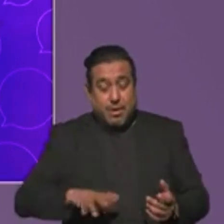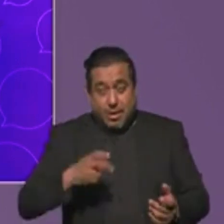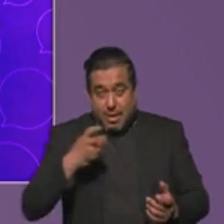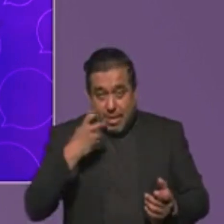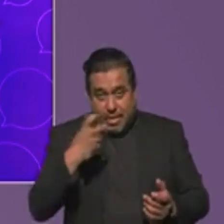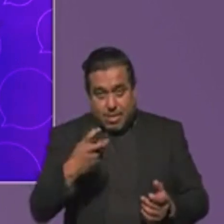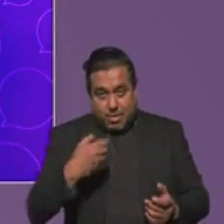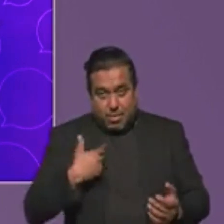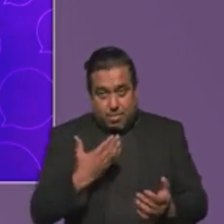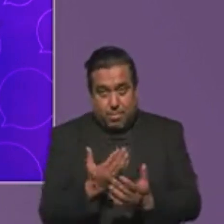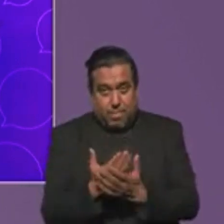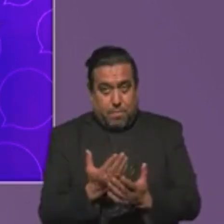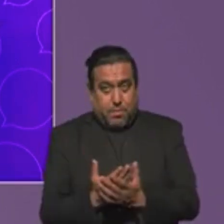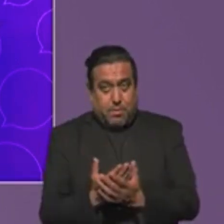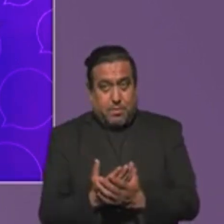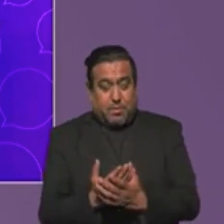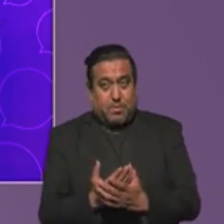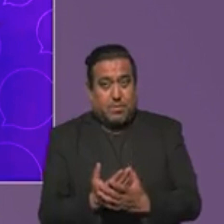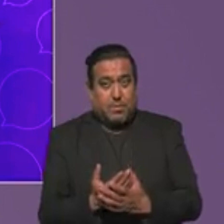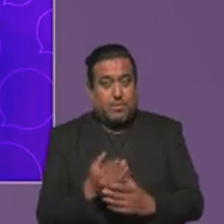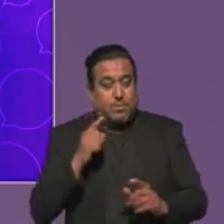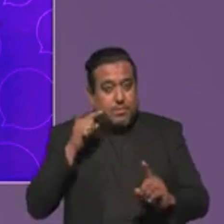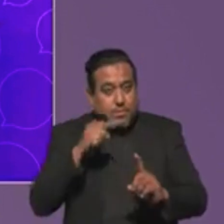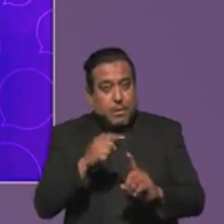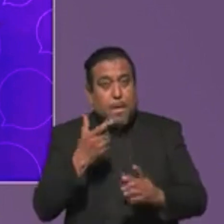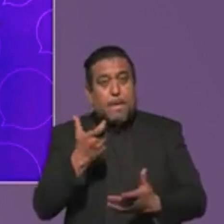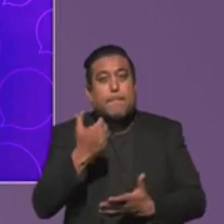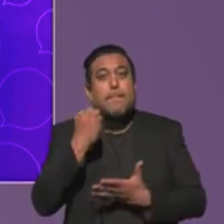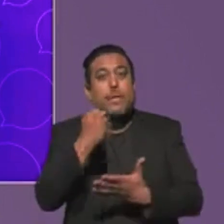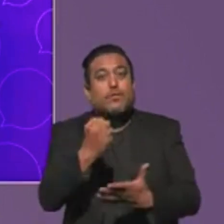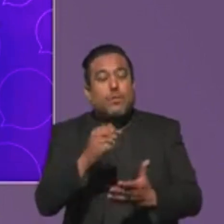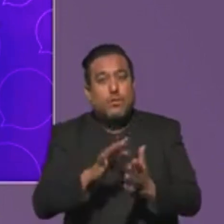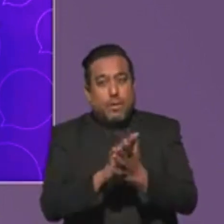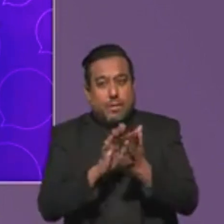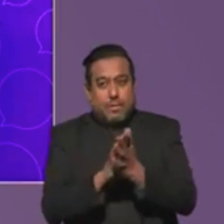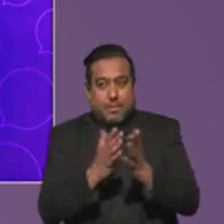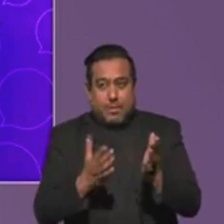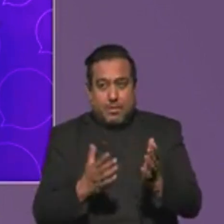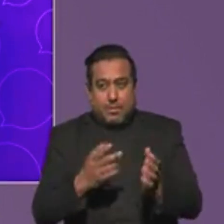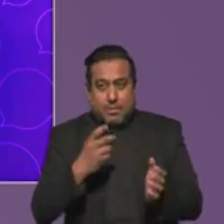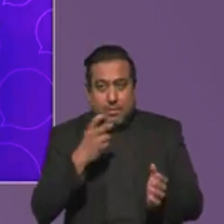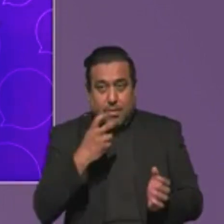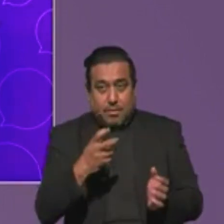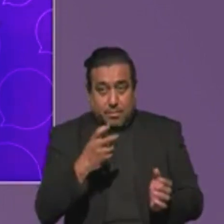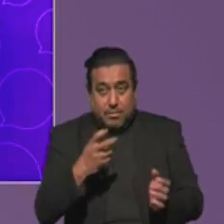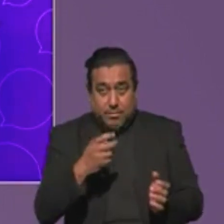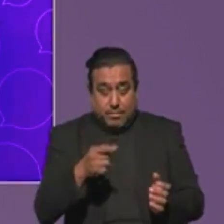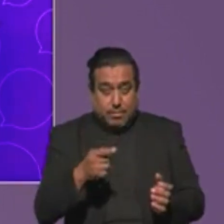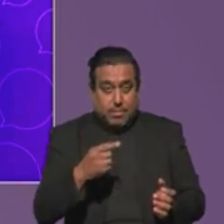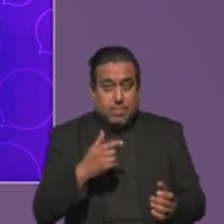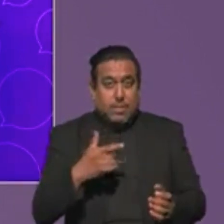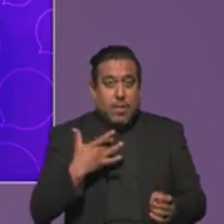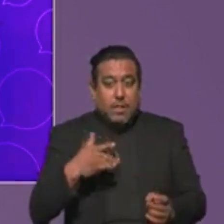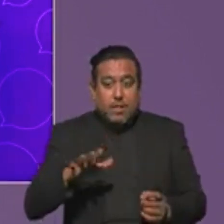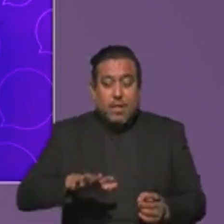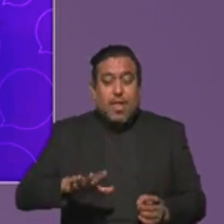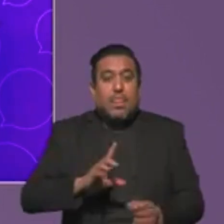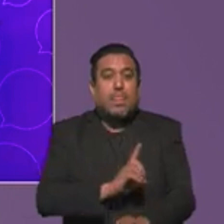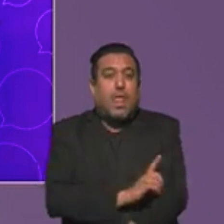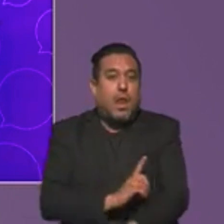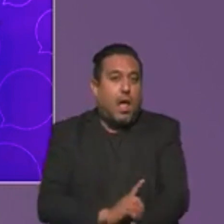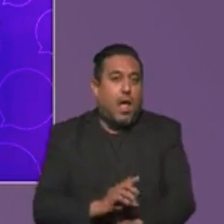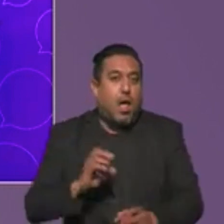lo que yo estoy proponiendo en un en materia de presupuesto participativo Y es que el delegado o el